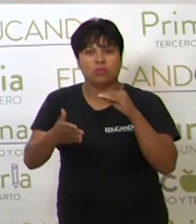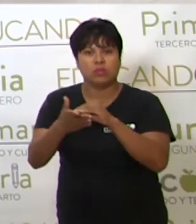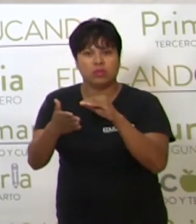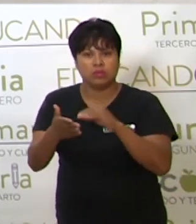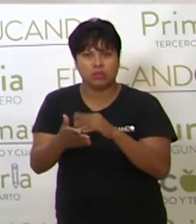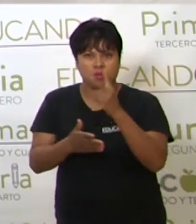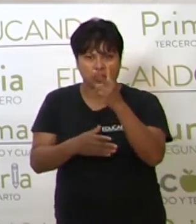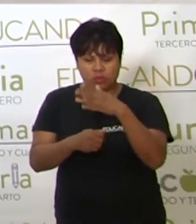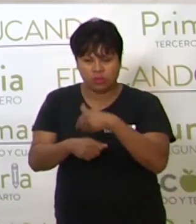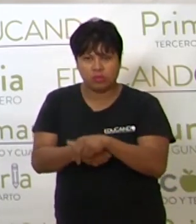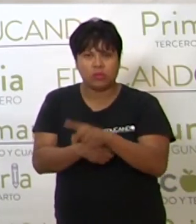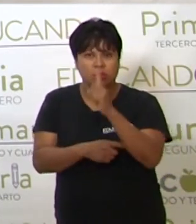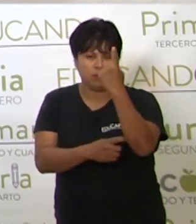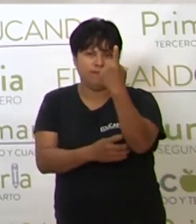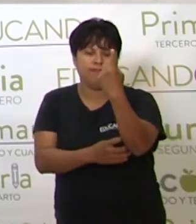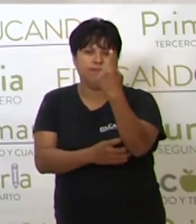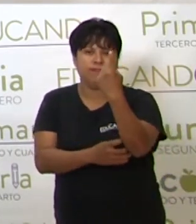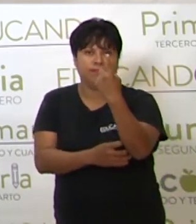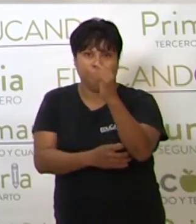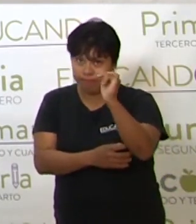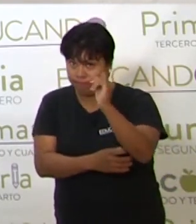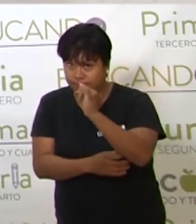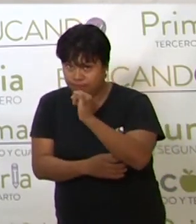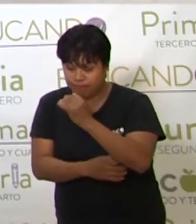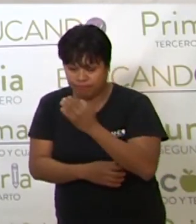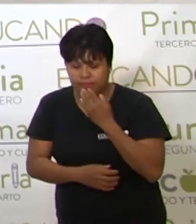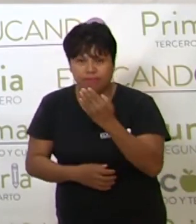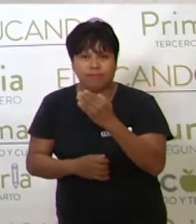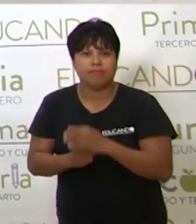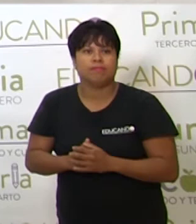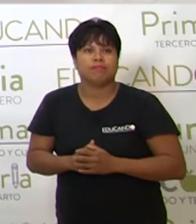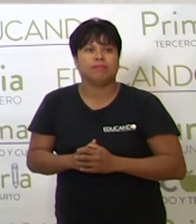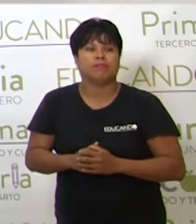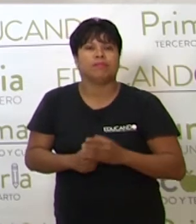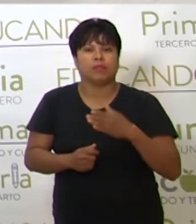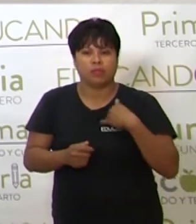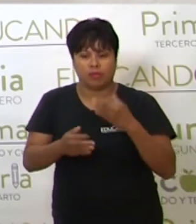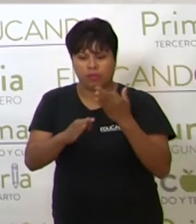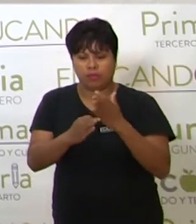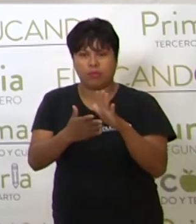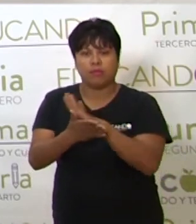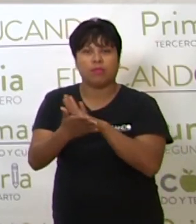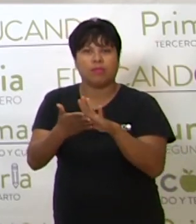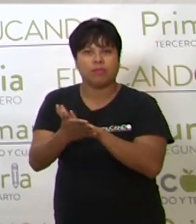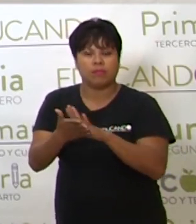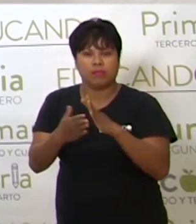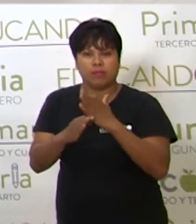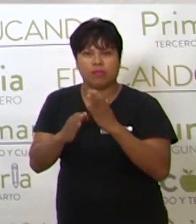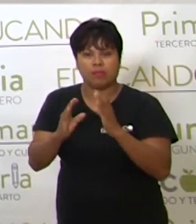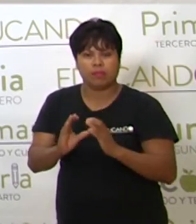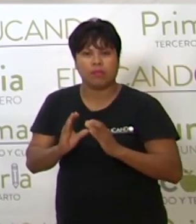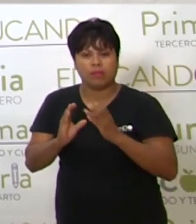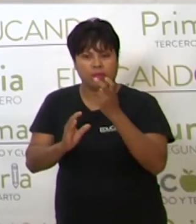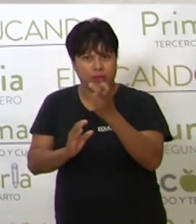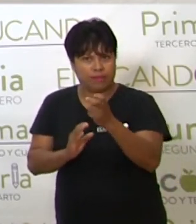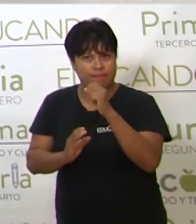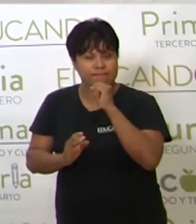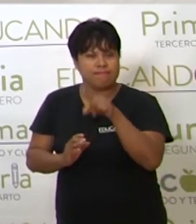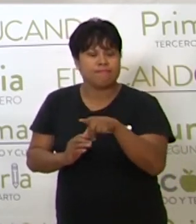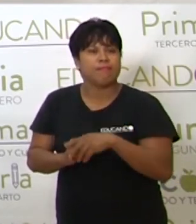dos fracciones en una sola les parece pues bueno voy a borrar aquí este cuidadosamente que nos sirva este mismo marco